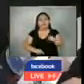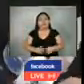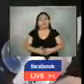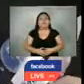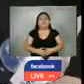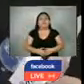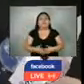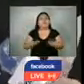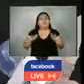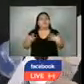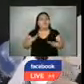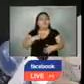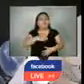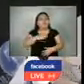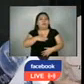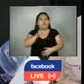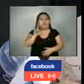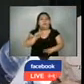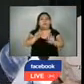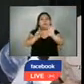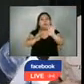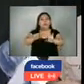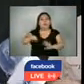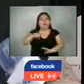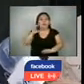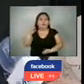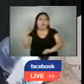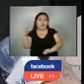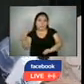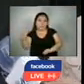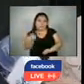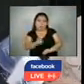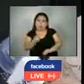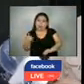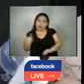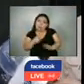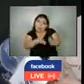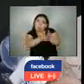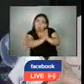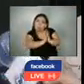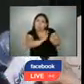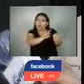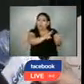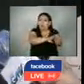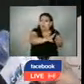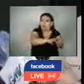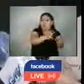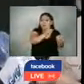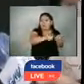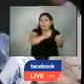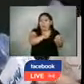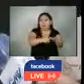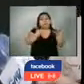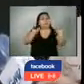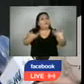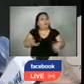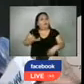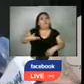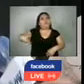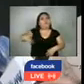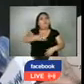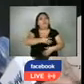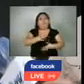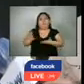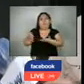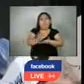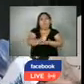de 17 mil usuarios que se han acogido a este decreto transitorio, hemos captado casi